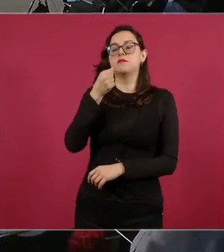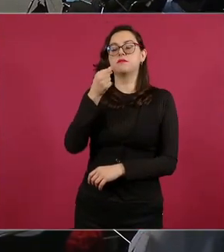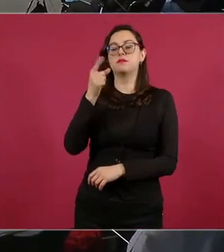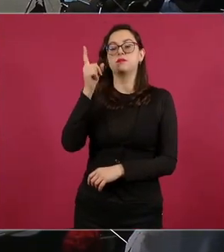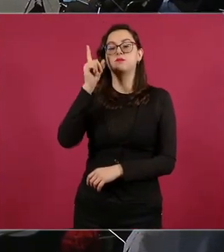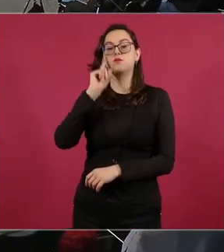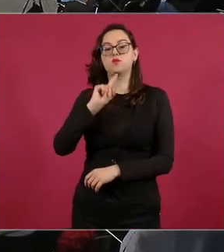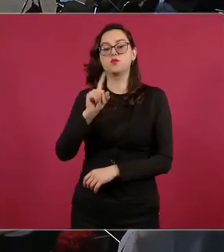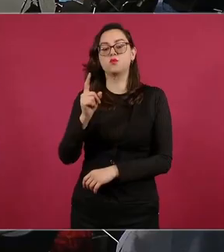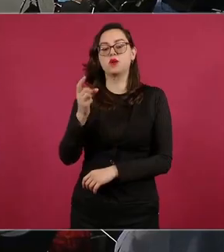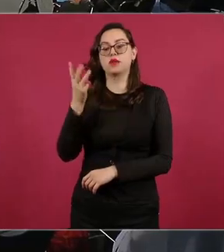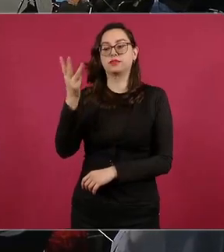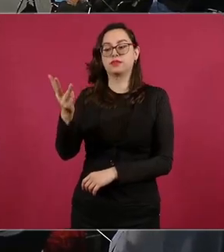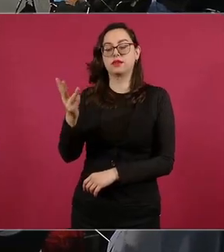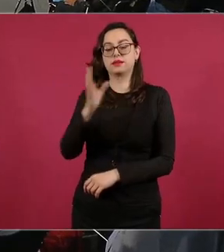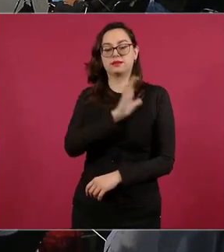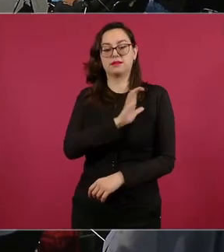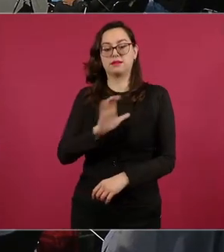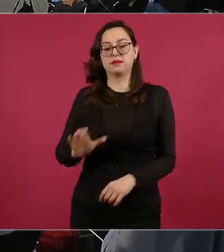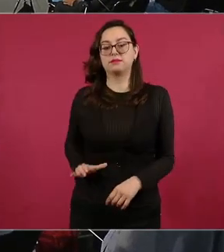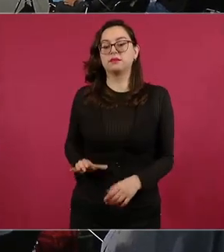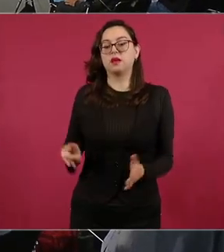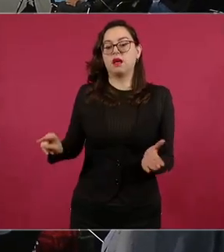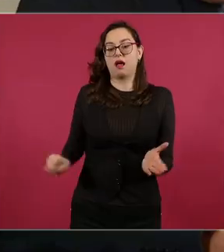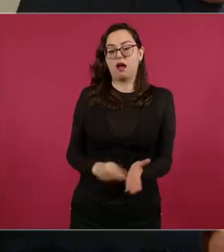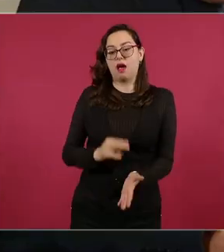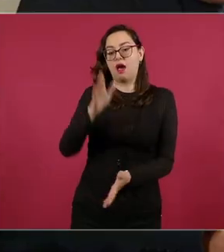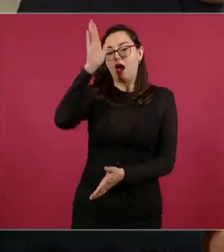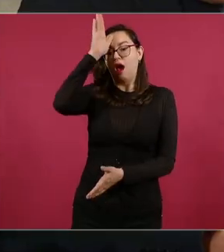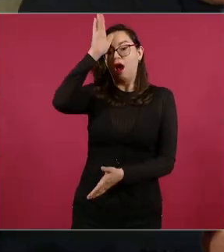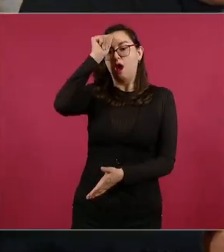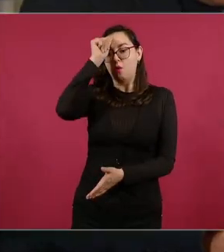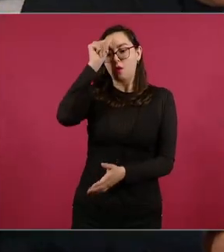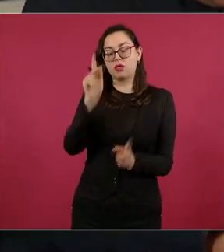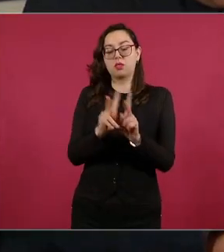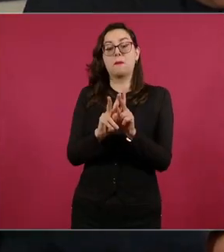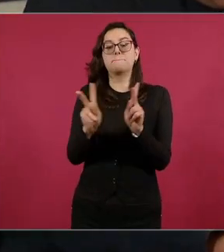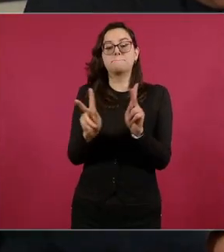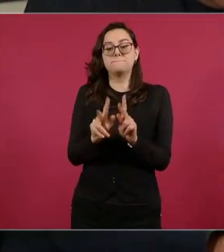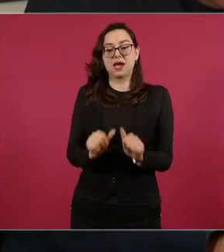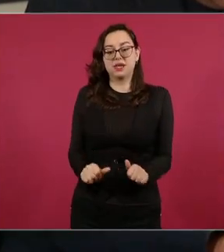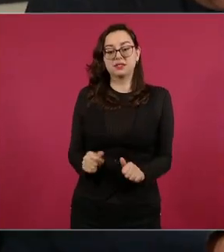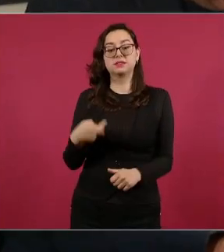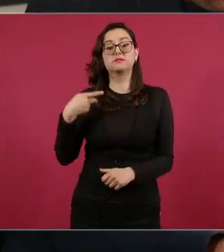presidencia firmaron el acuerdo de paz pero la candidata Claudia Sheinbaum destacaba que